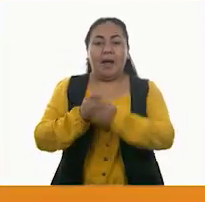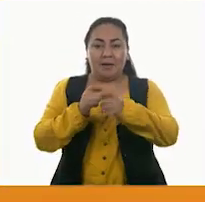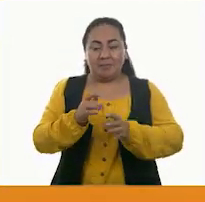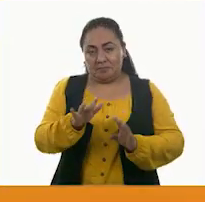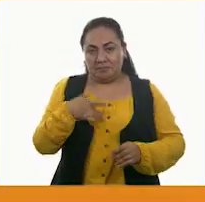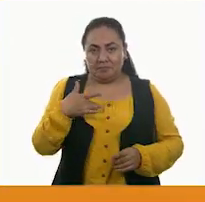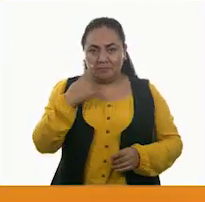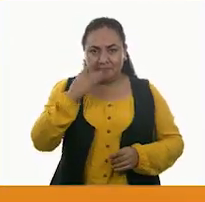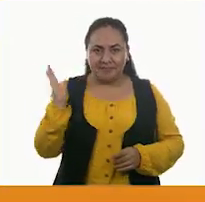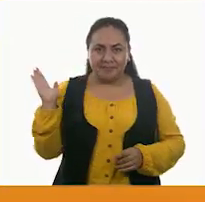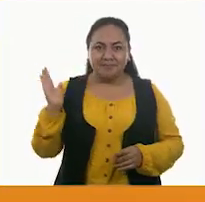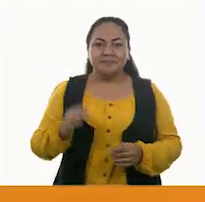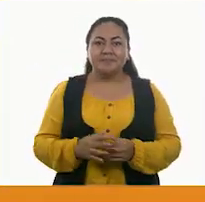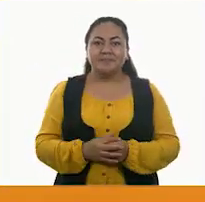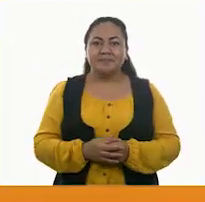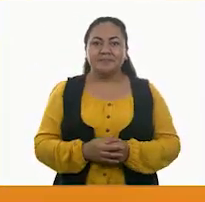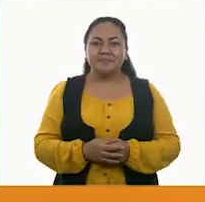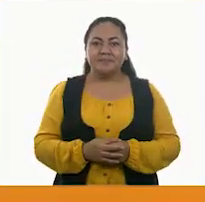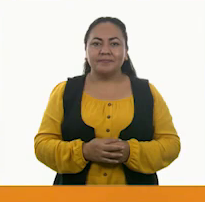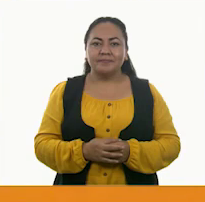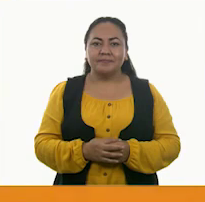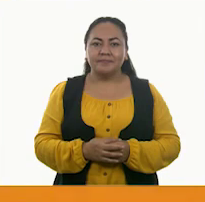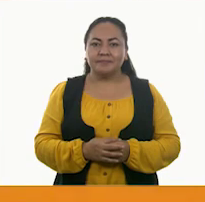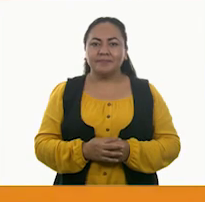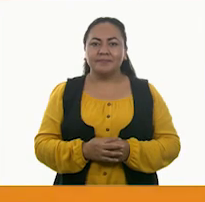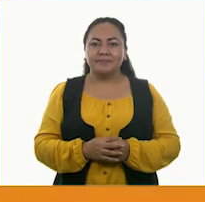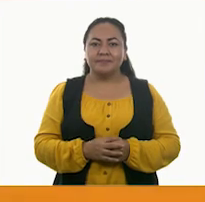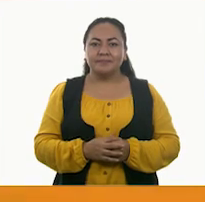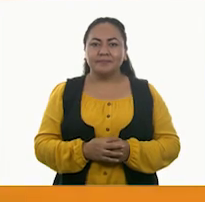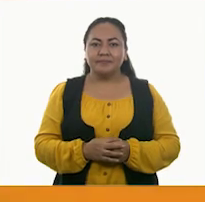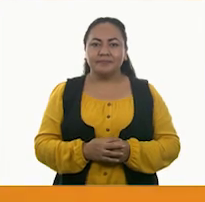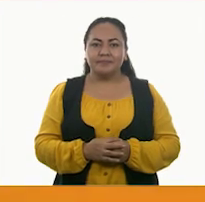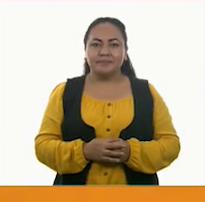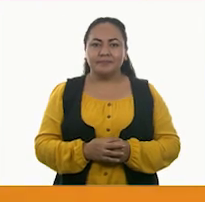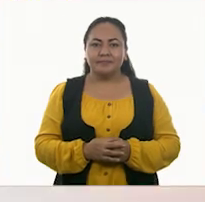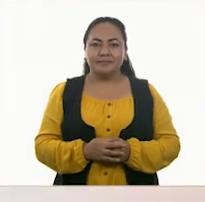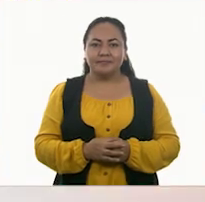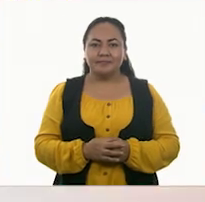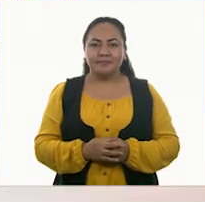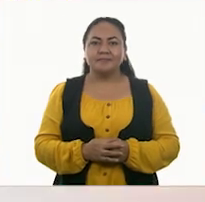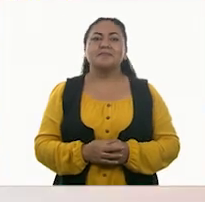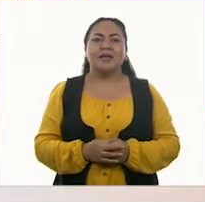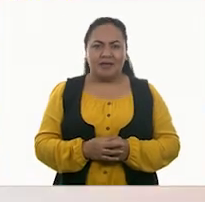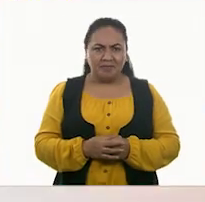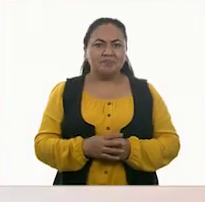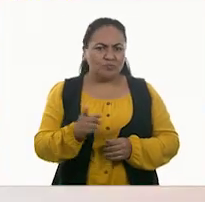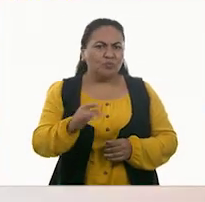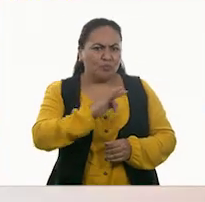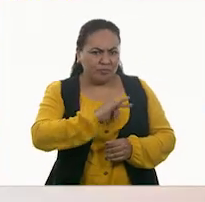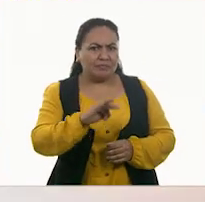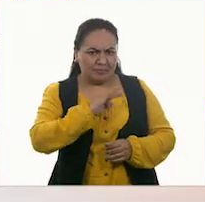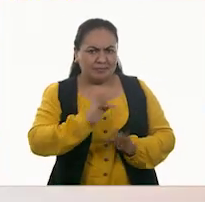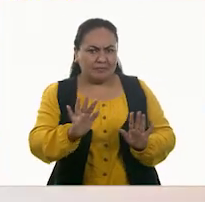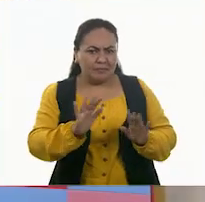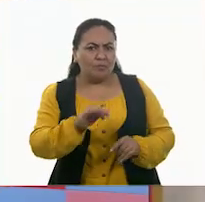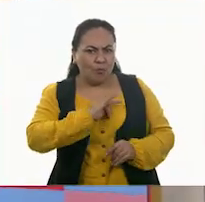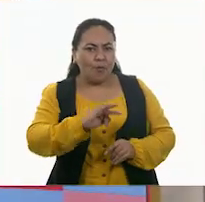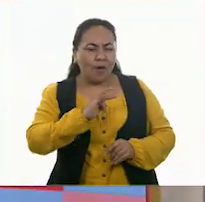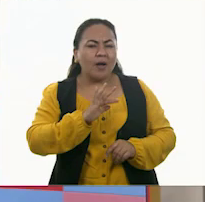casita. Suavecito. Pegas y cachas. Venga, Aníbal, ¿tú puedes? Suavecito.